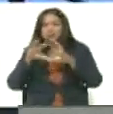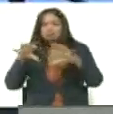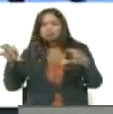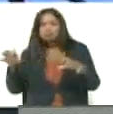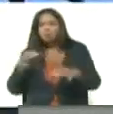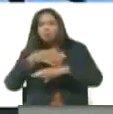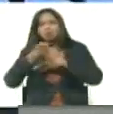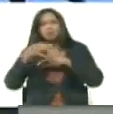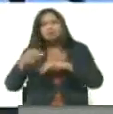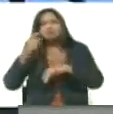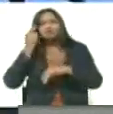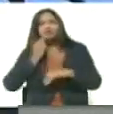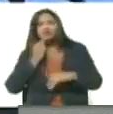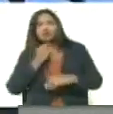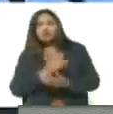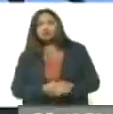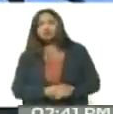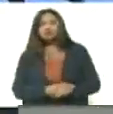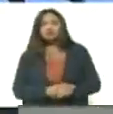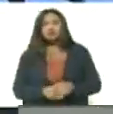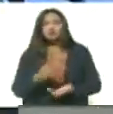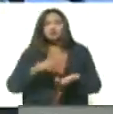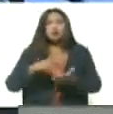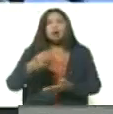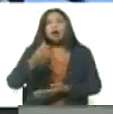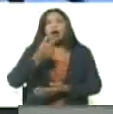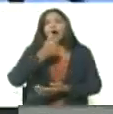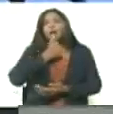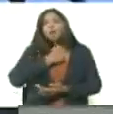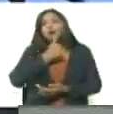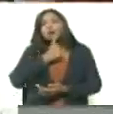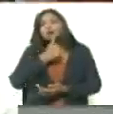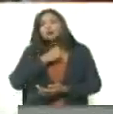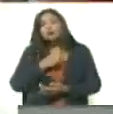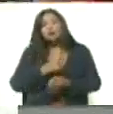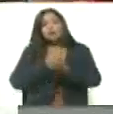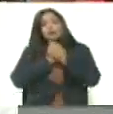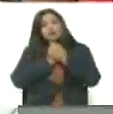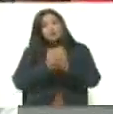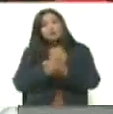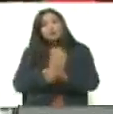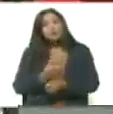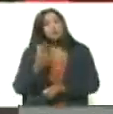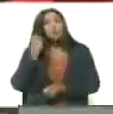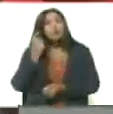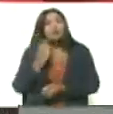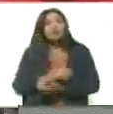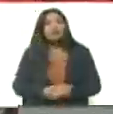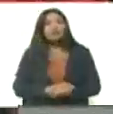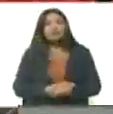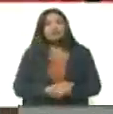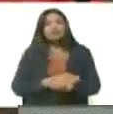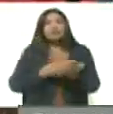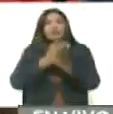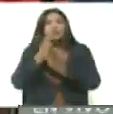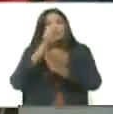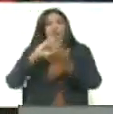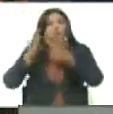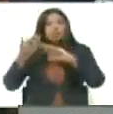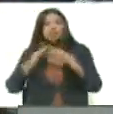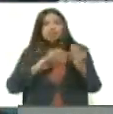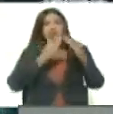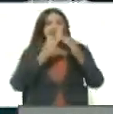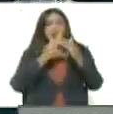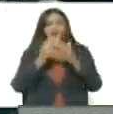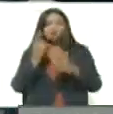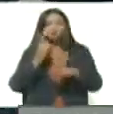Sucre. Nos tocó aguantar, queridas mujeres, amas de casa, líderes comunitarias,